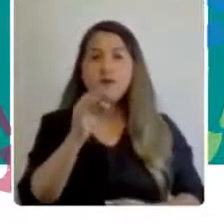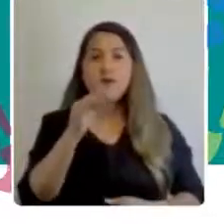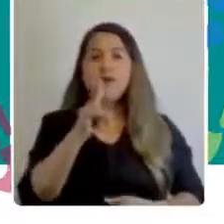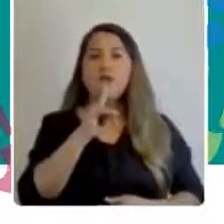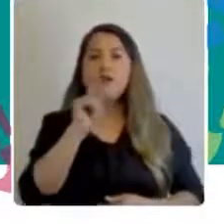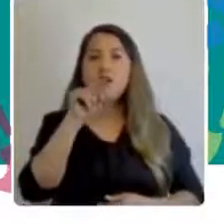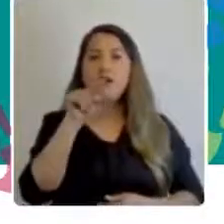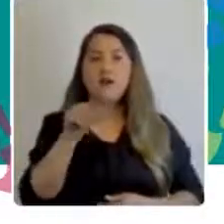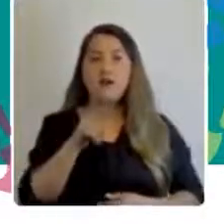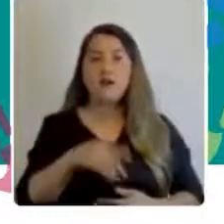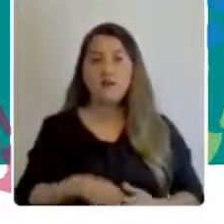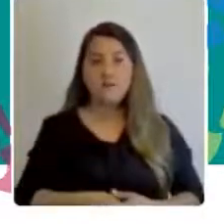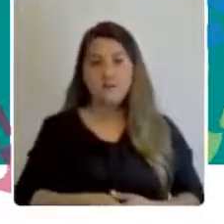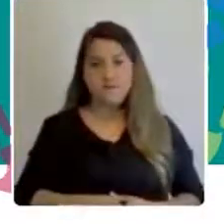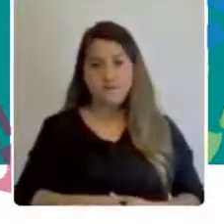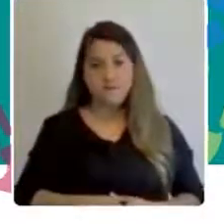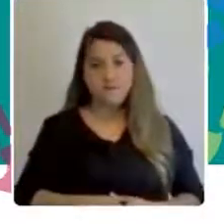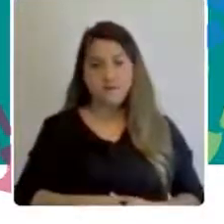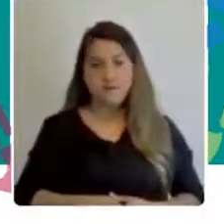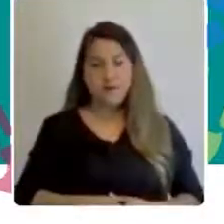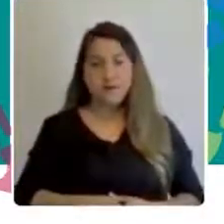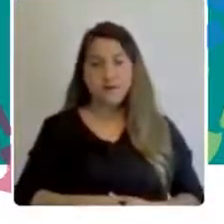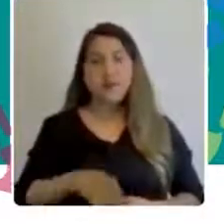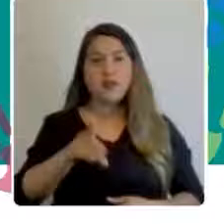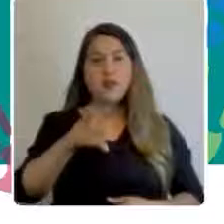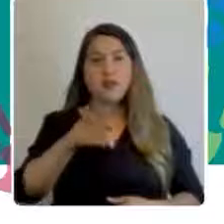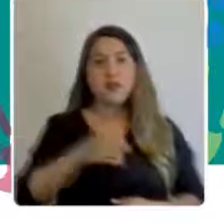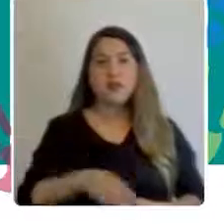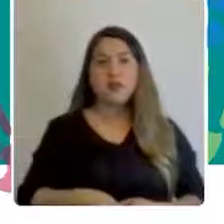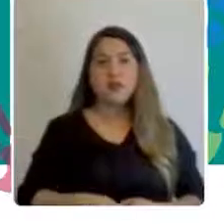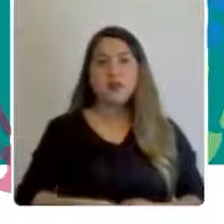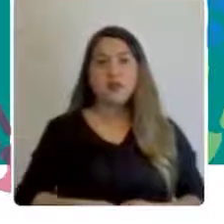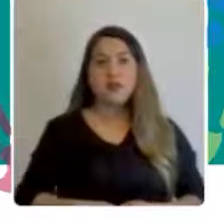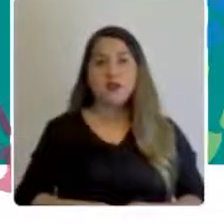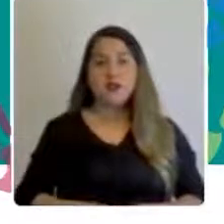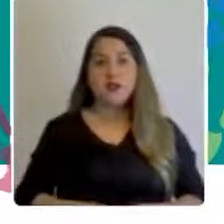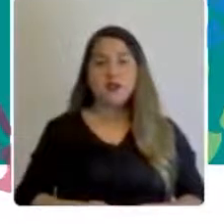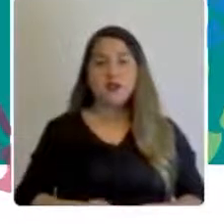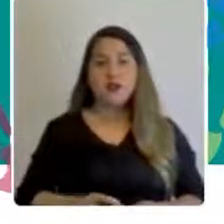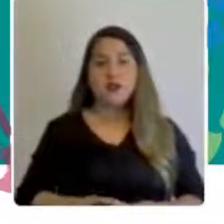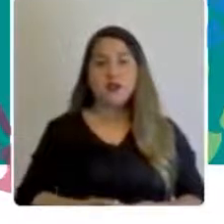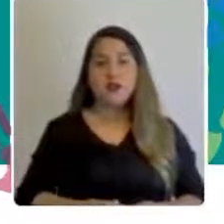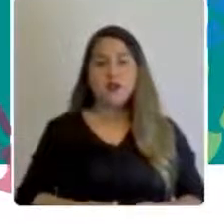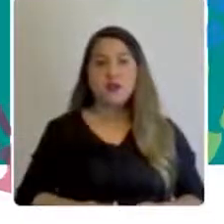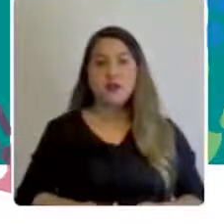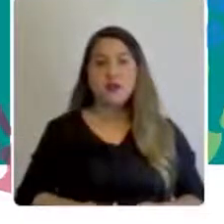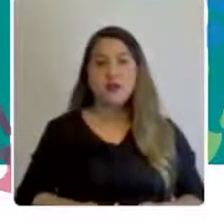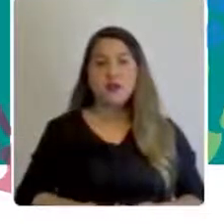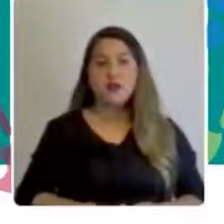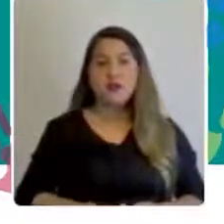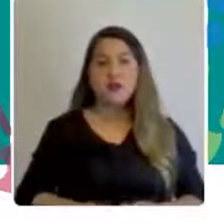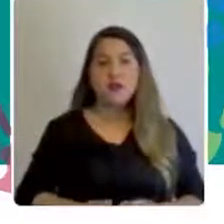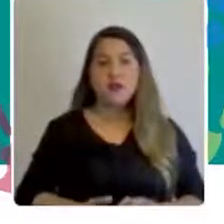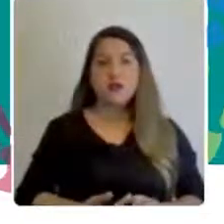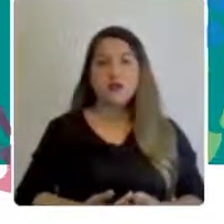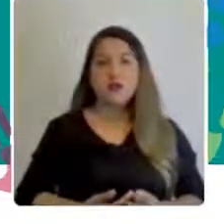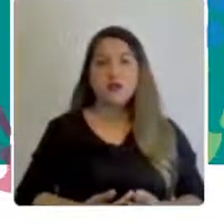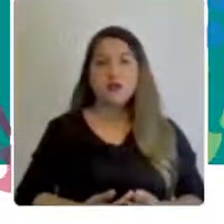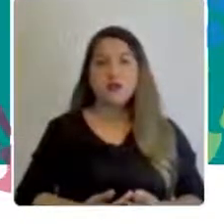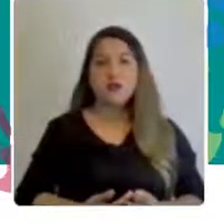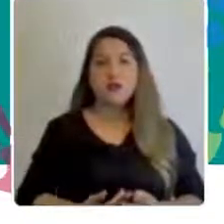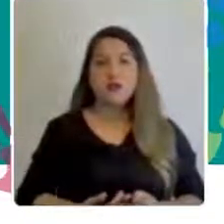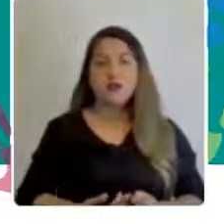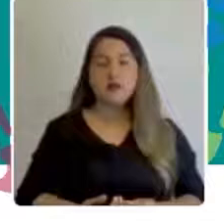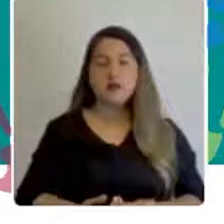very sorry. If Steve can or someone else can say to me,